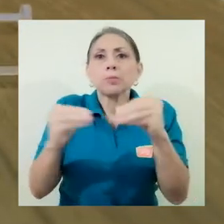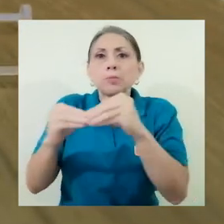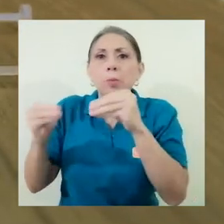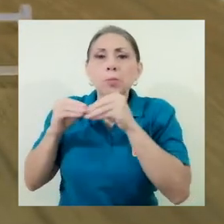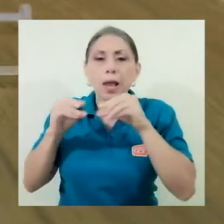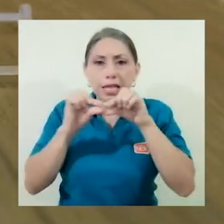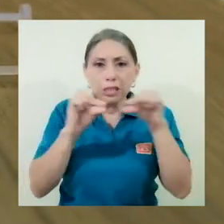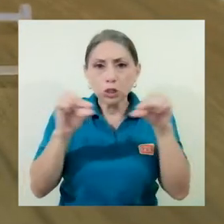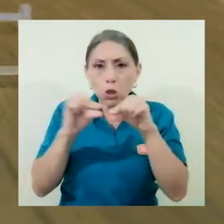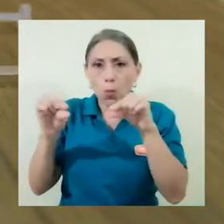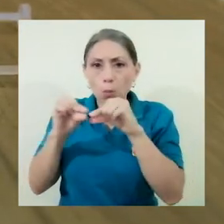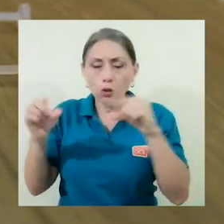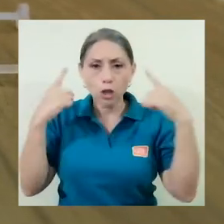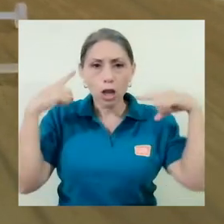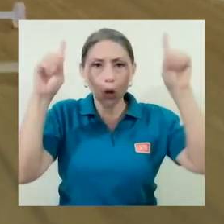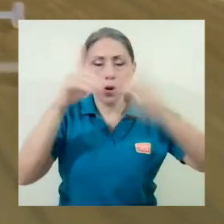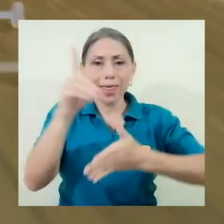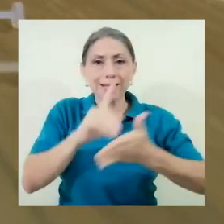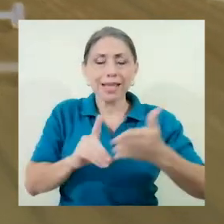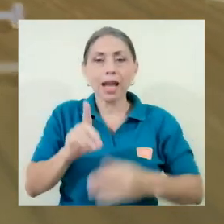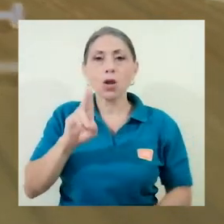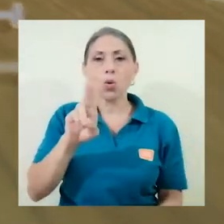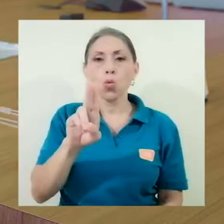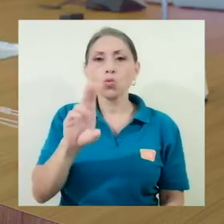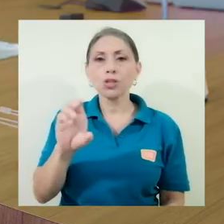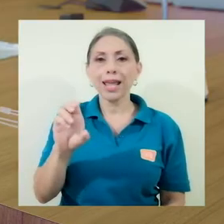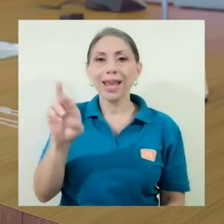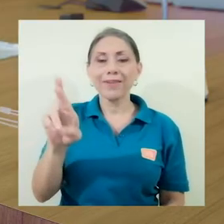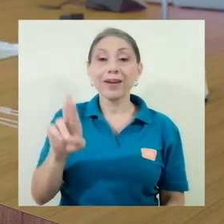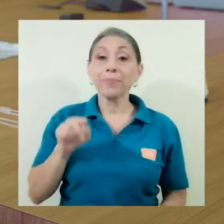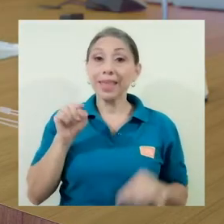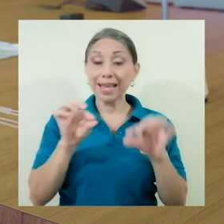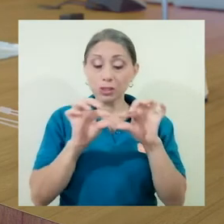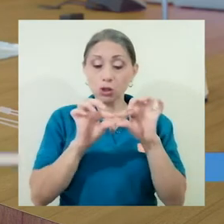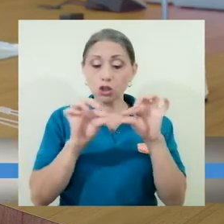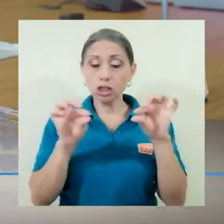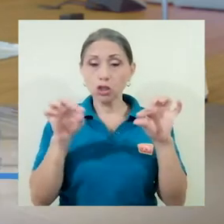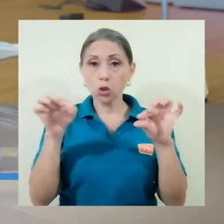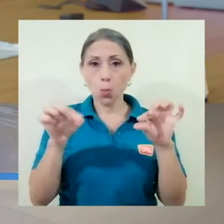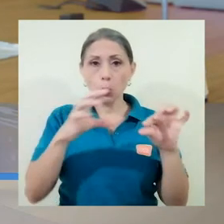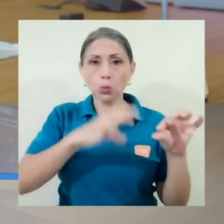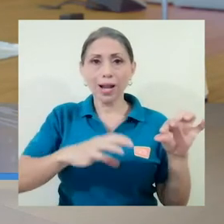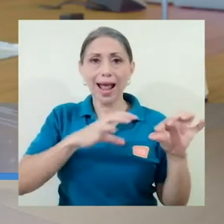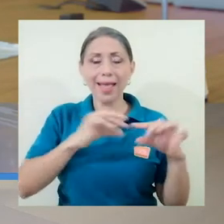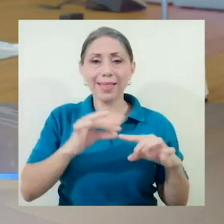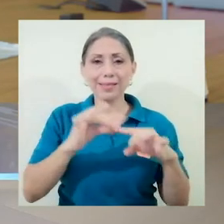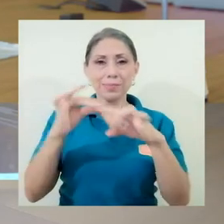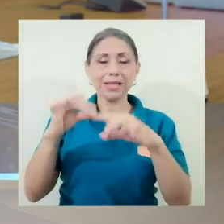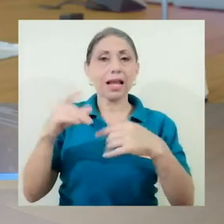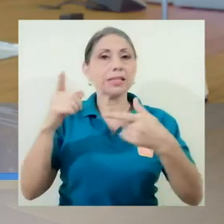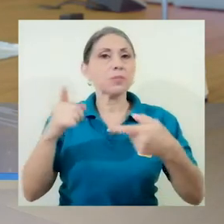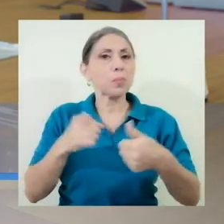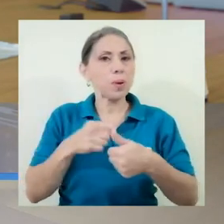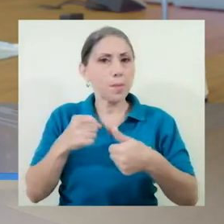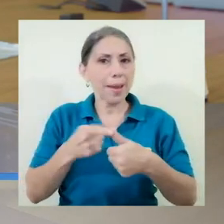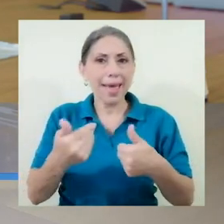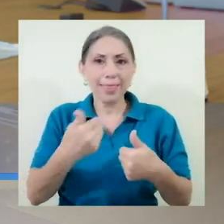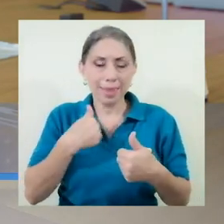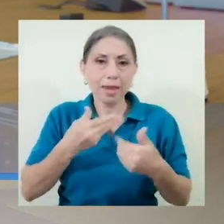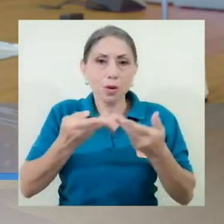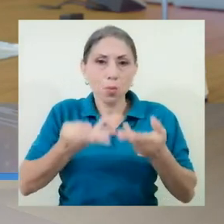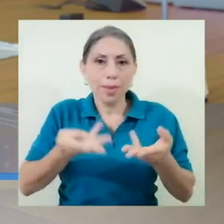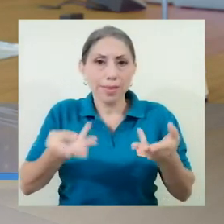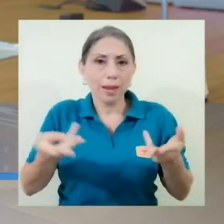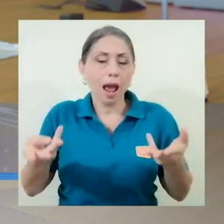producción de los hisopos que logre diseñar la usr estos isótopos tienen unas características especiales uno es que